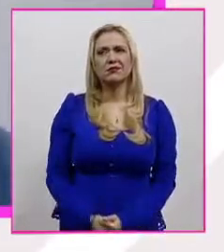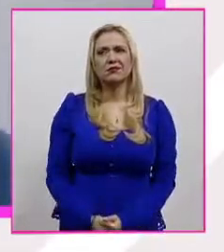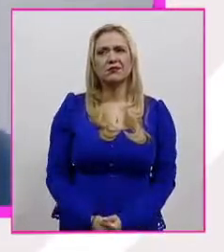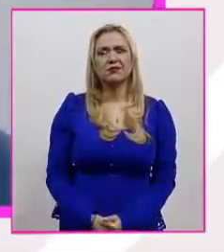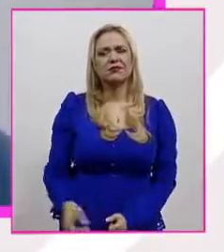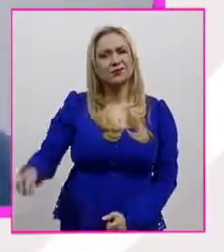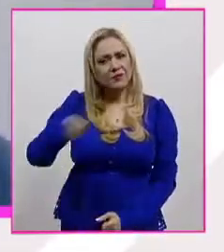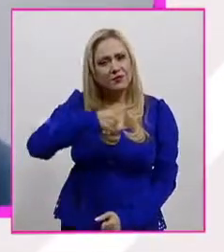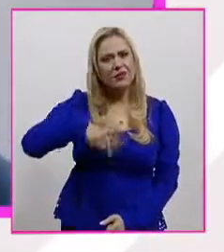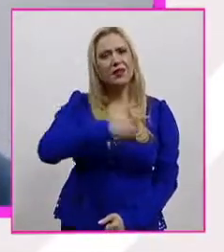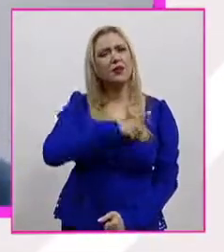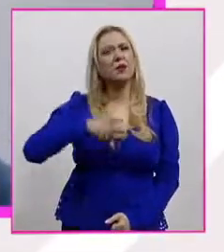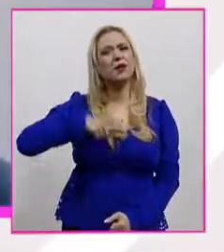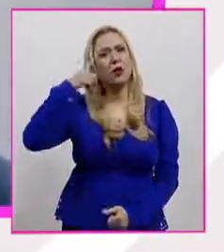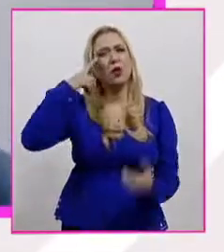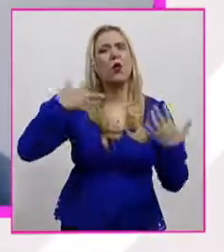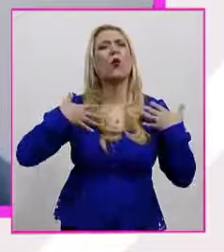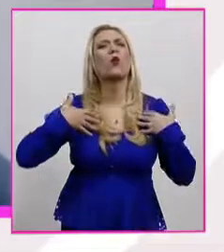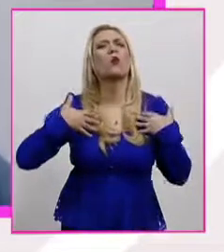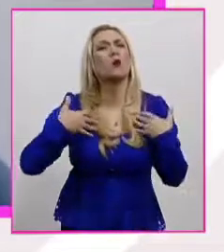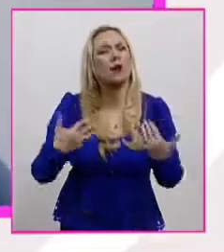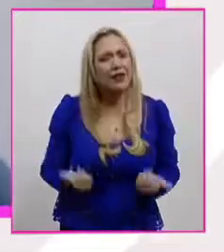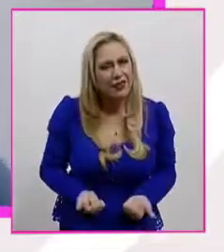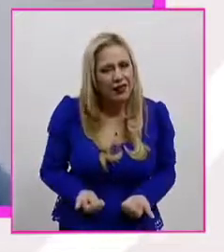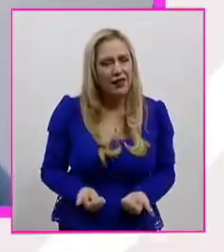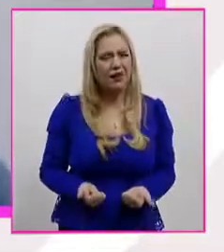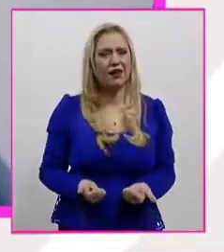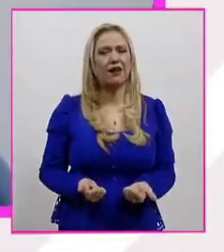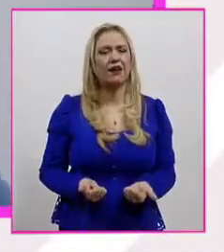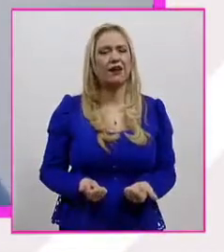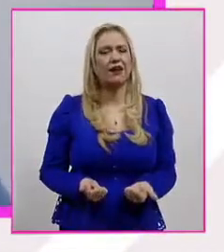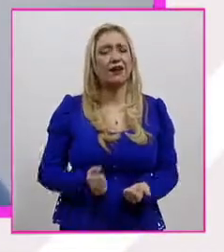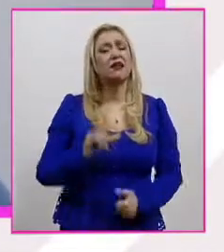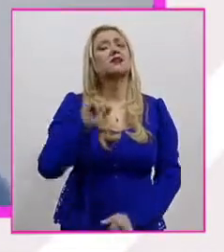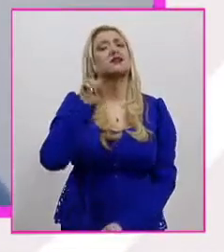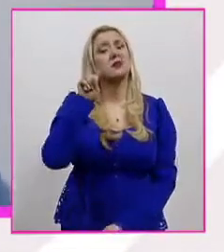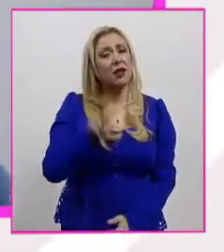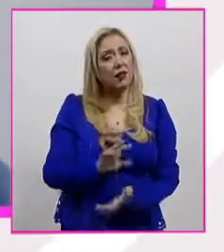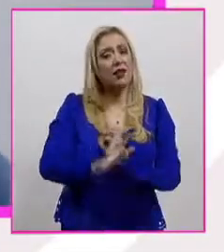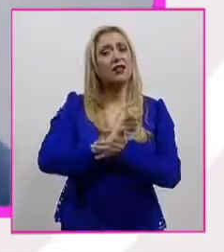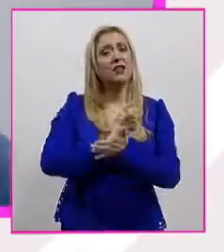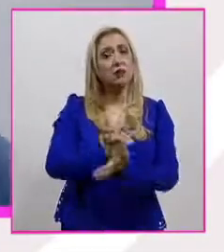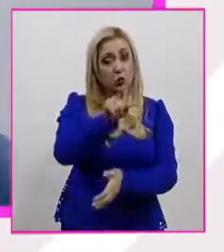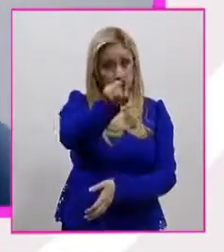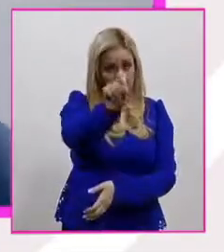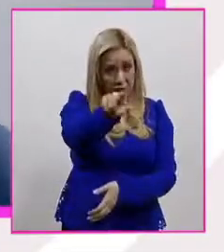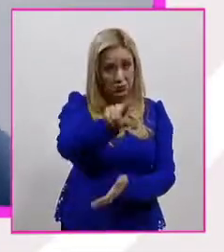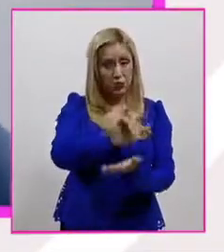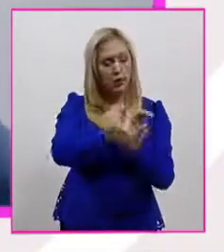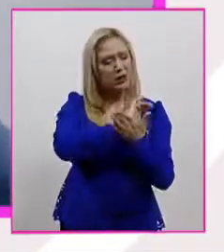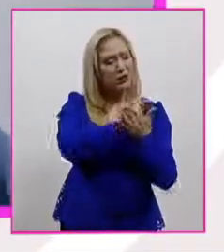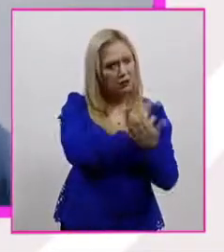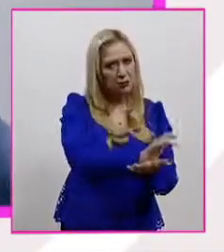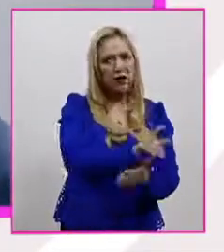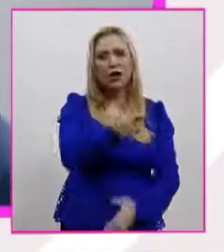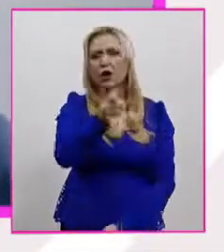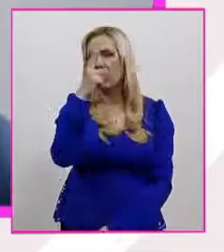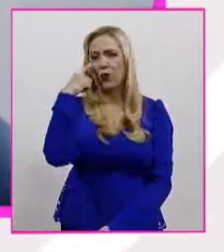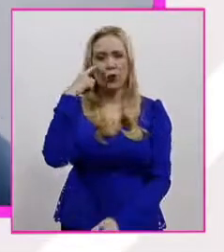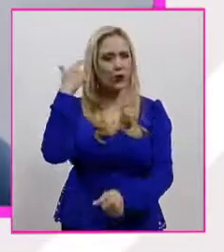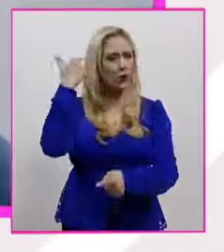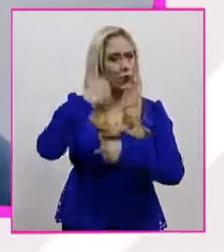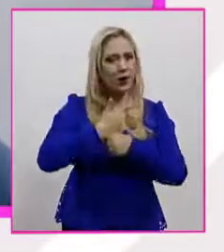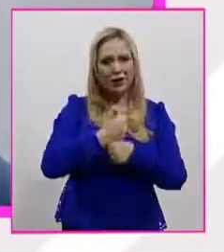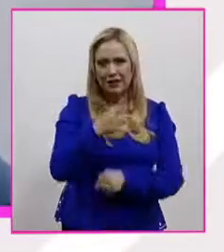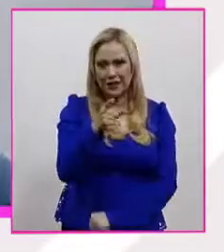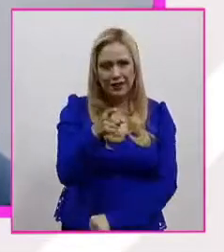podamos comprender como sociedad que somos parte de esta estructura que discrimina y podamos identificar estas situaciones que